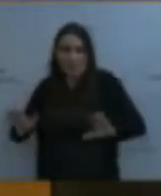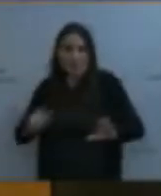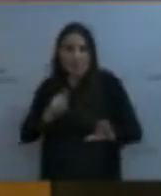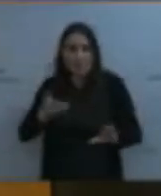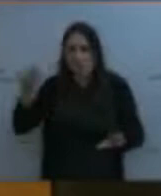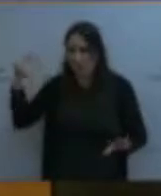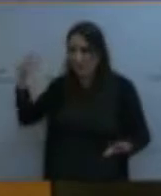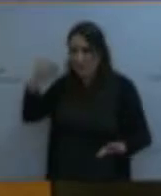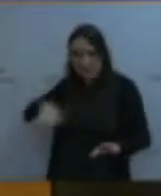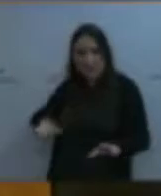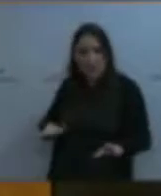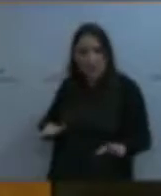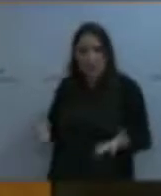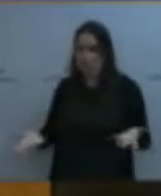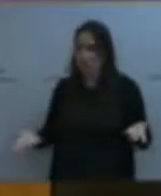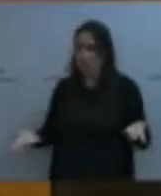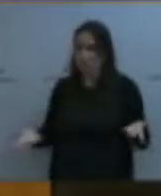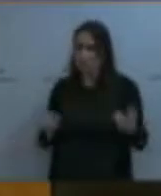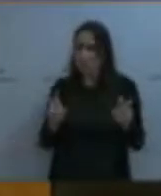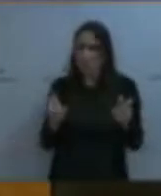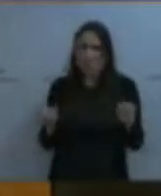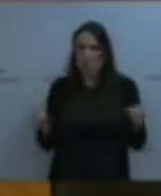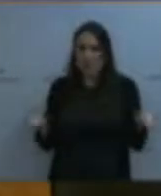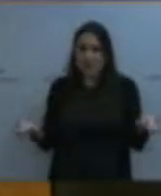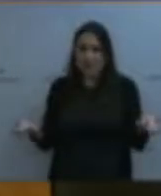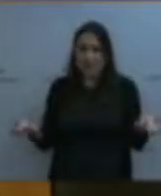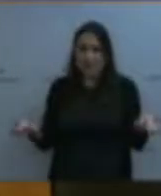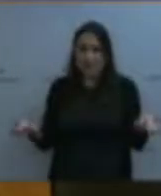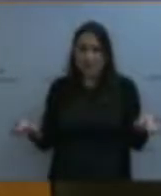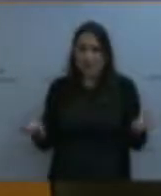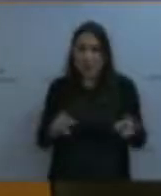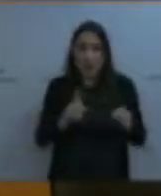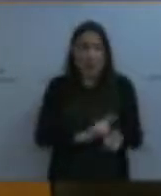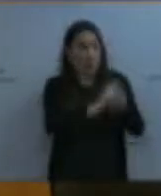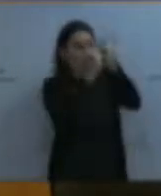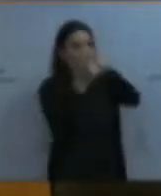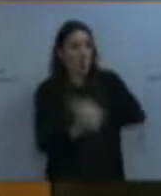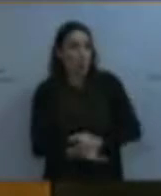hacía. Me quiere decir, ¿dónde está la novedad? ¿Dónde está esa novedad radical que va a cambiar las cosas